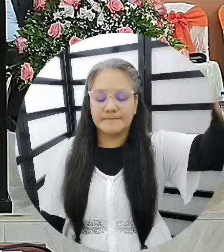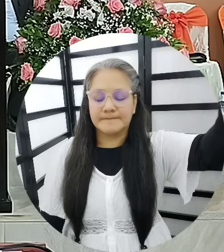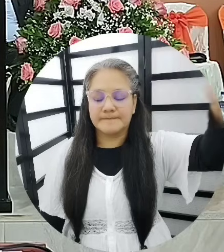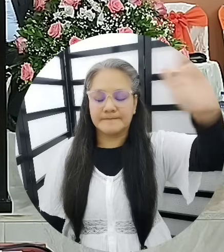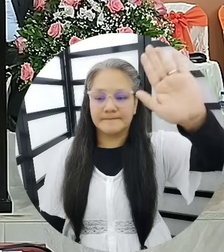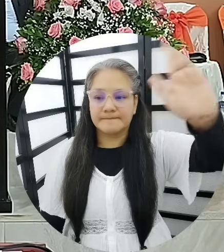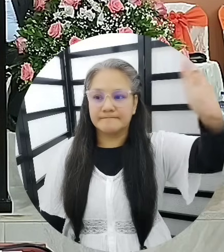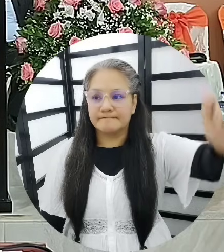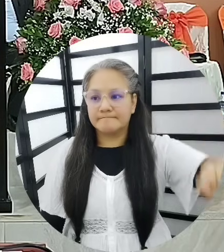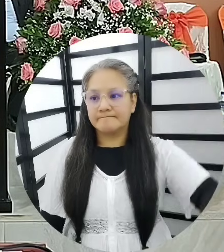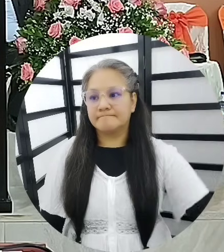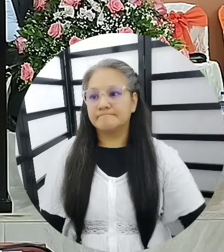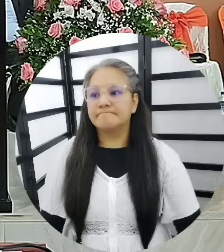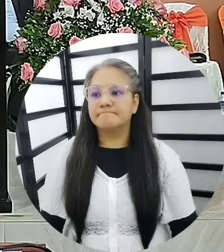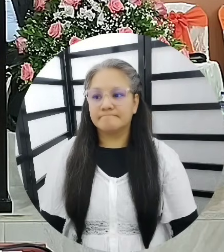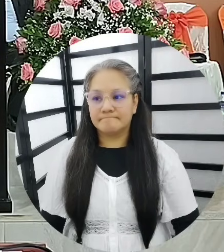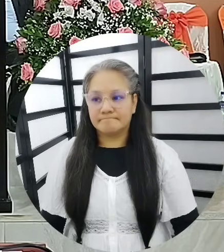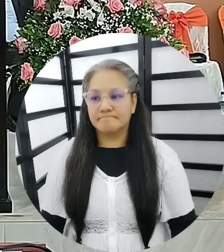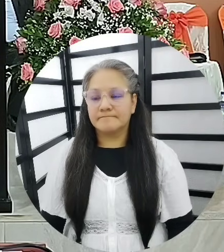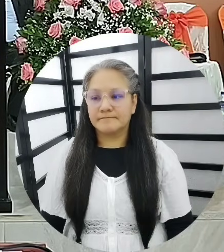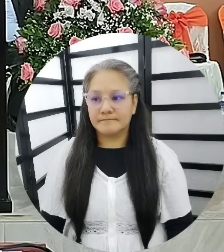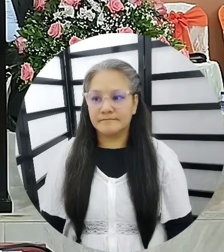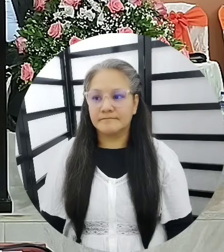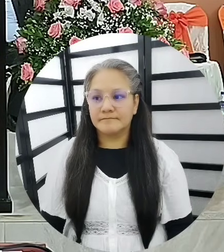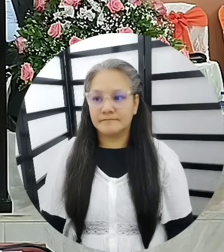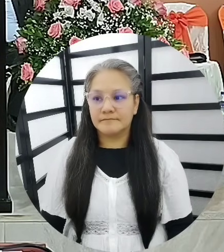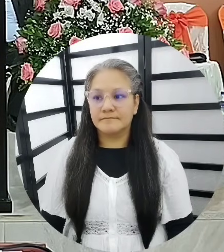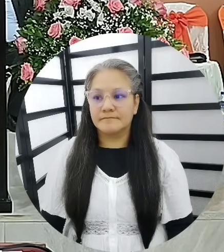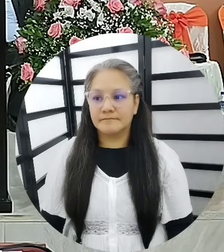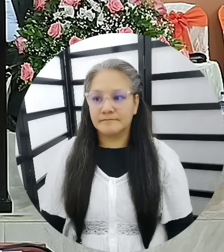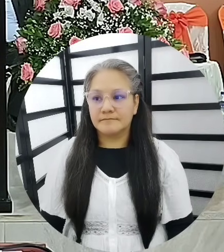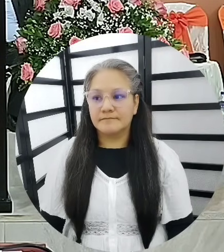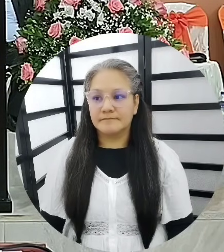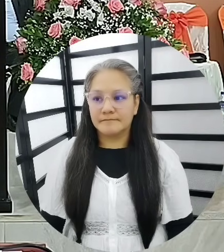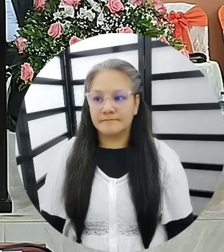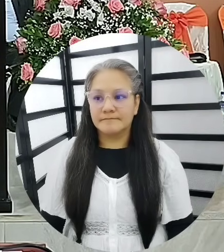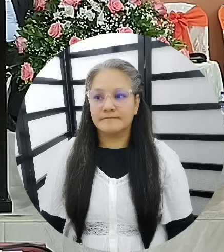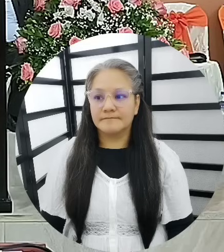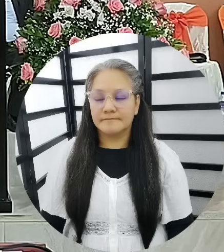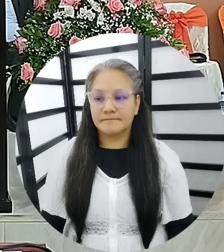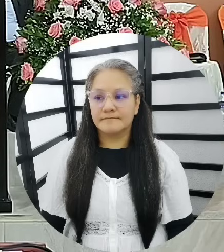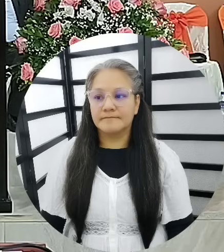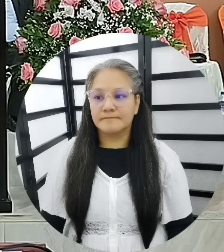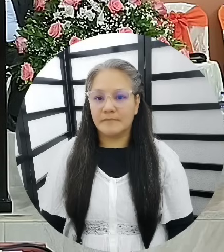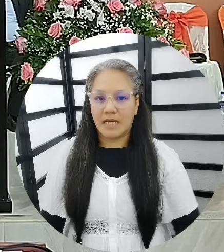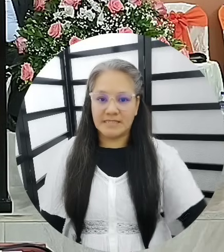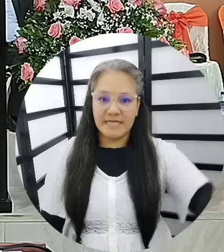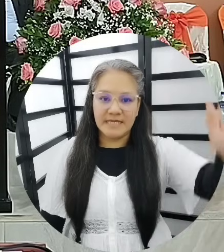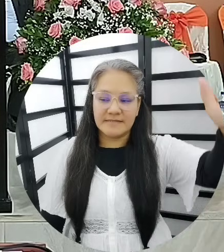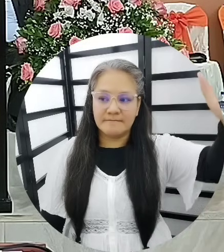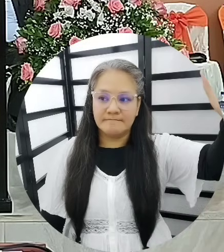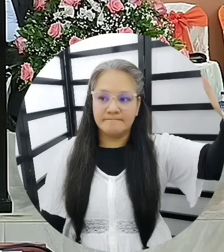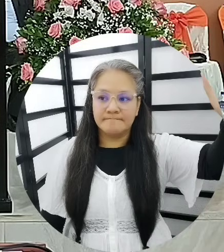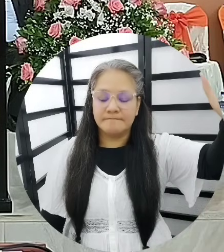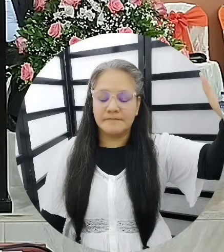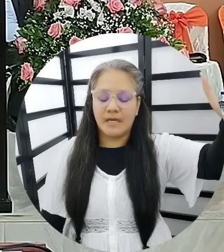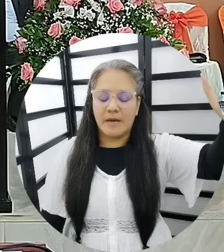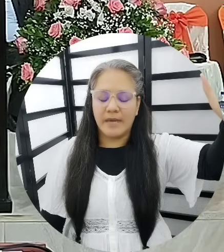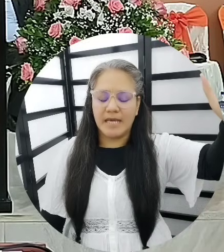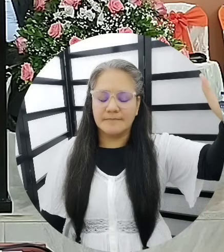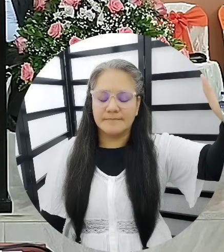defendido de todos, gloria al Señor, los impactos y ataques de las